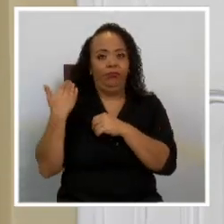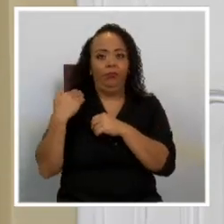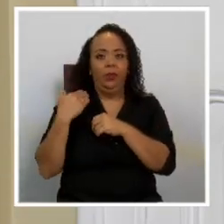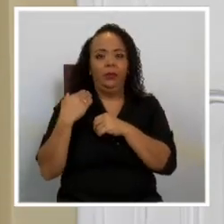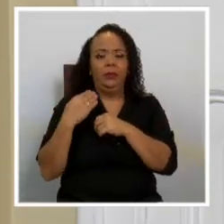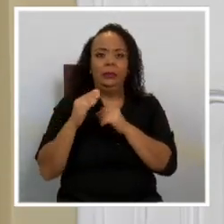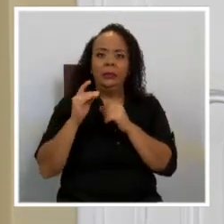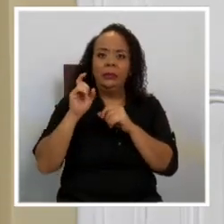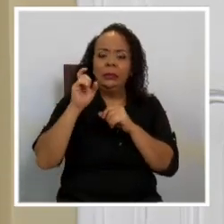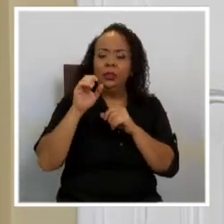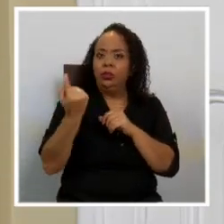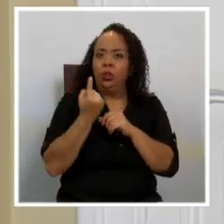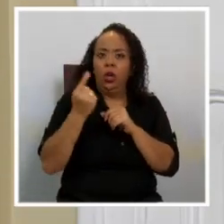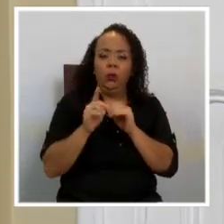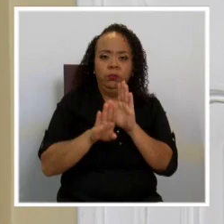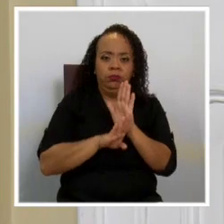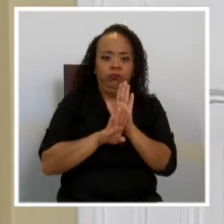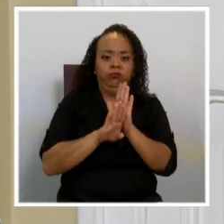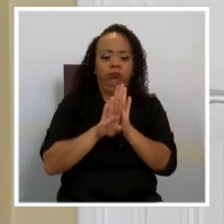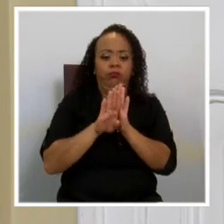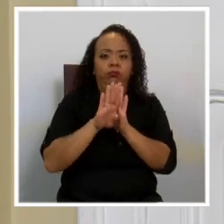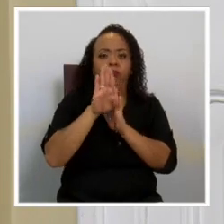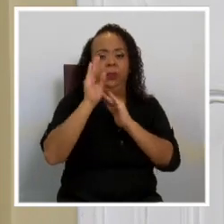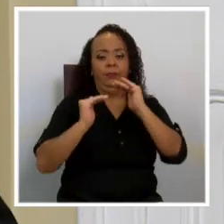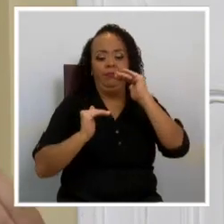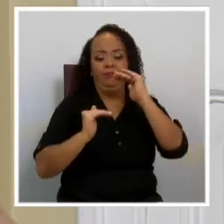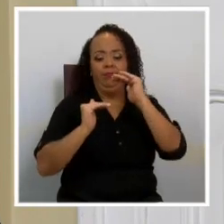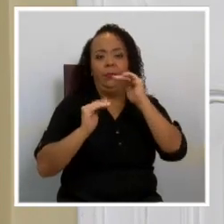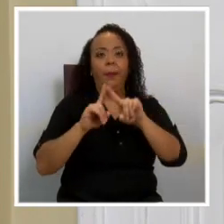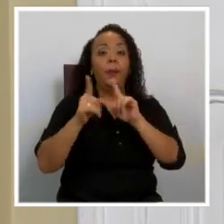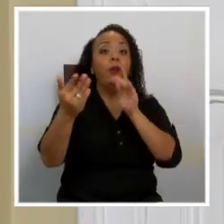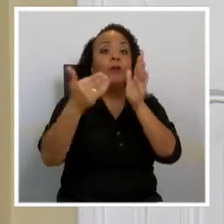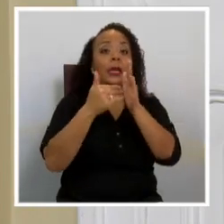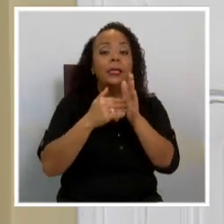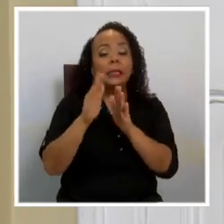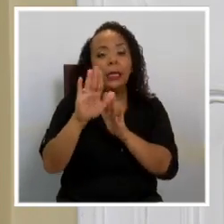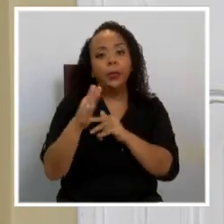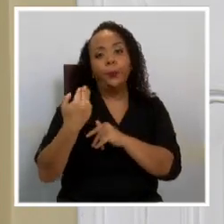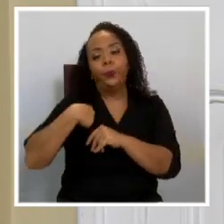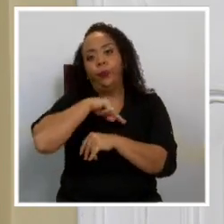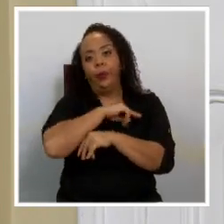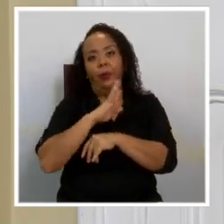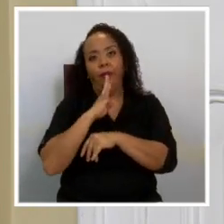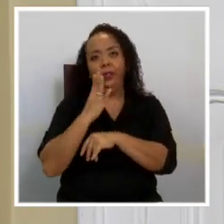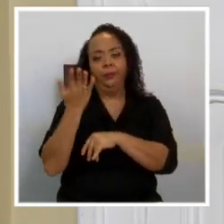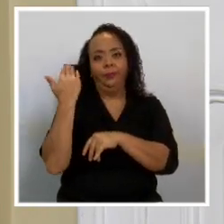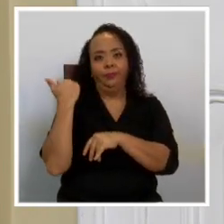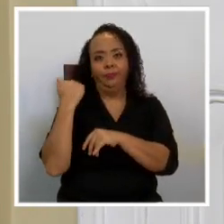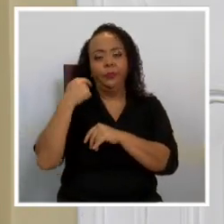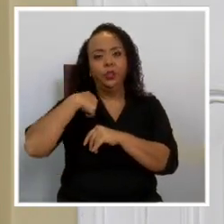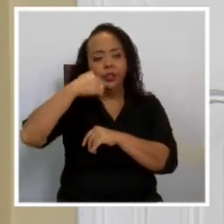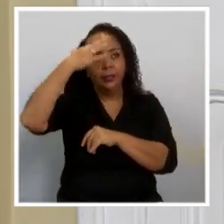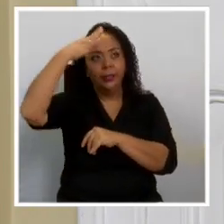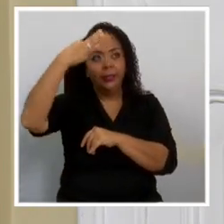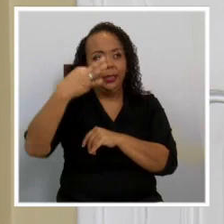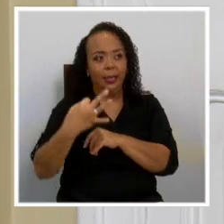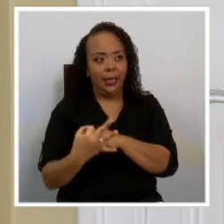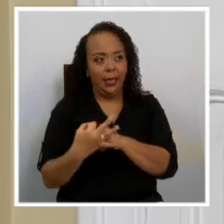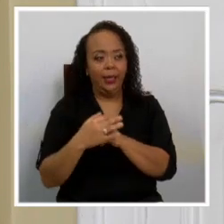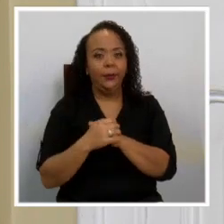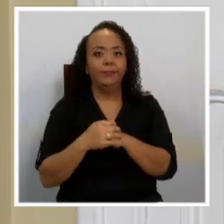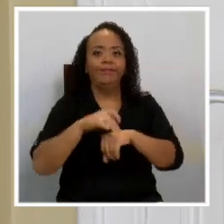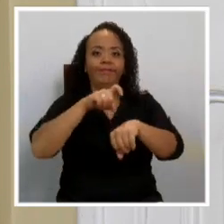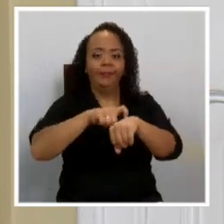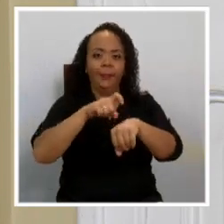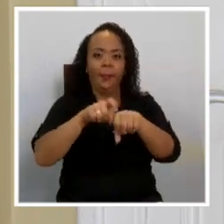cosa que crecer, el tema de la desigualdad. Entonces, pero regresando a lo que estábamos hablando puntualmente, creo que el espacio